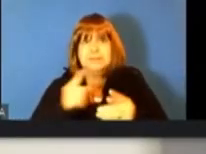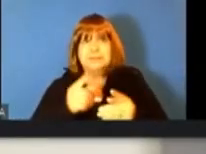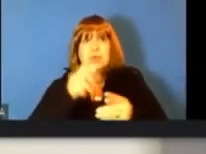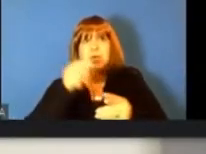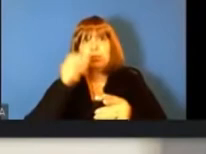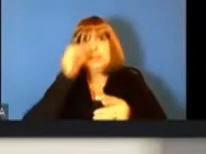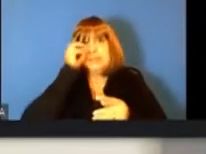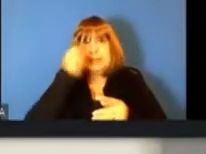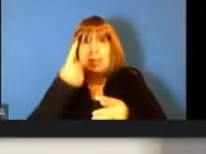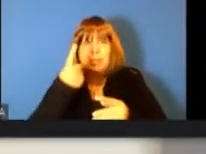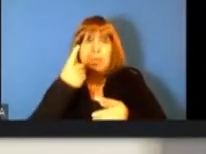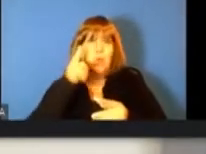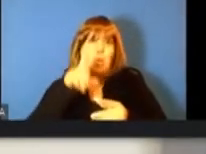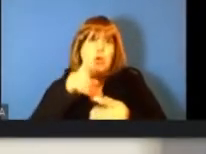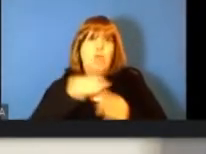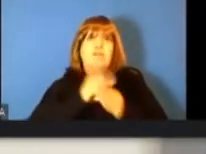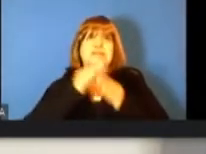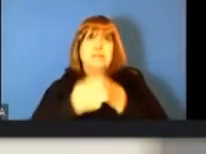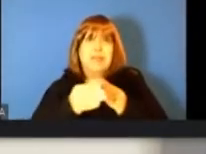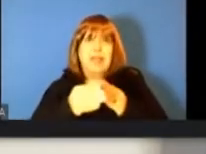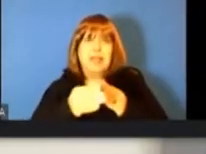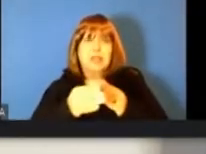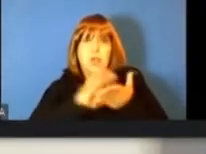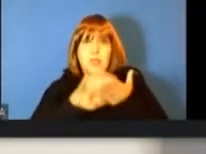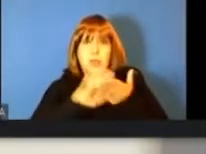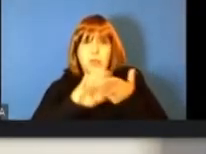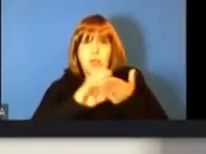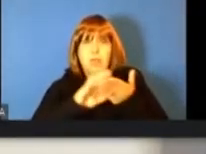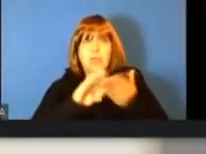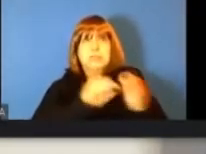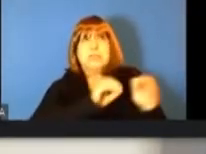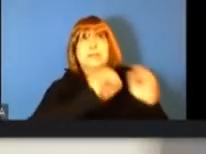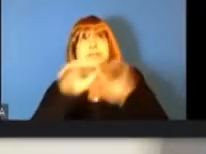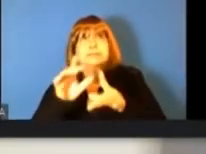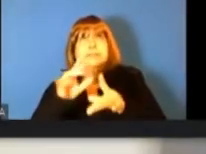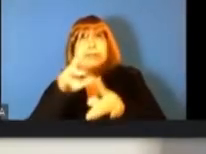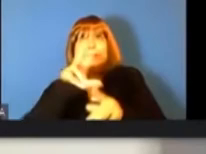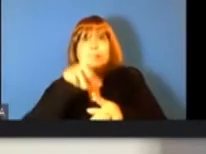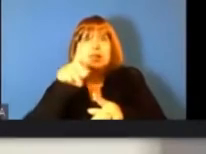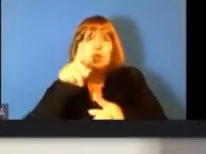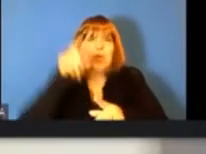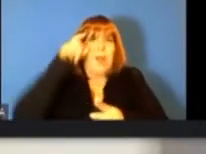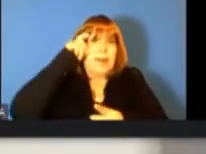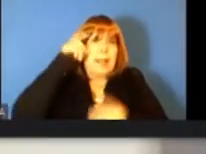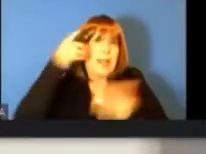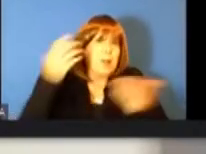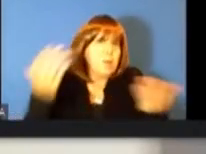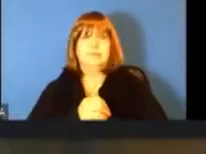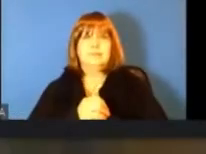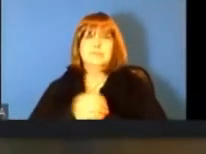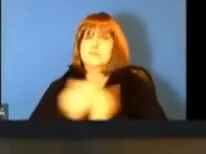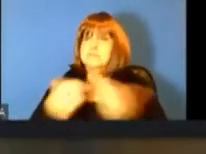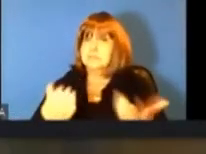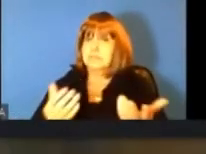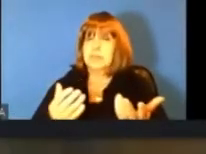finalmente decidieron no acompañar esta iniciativa porque ellos pretendían justamente algunos cambios, como te decía. Ahora, si no se pueden poner de